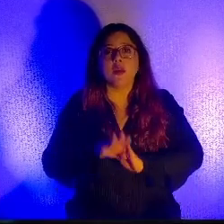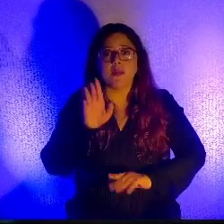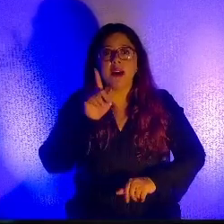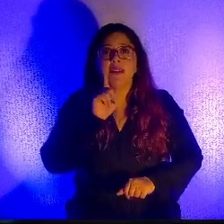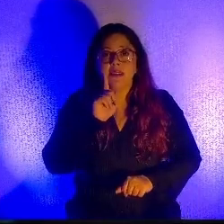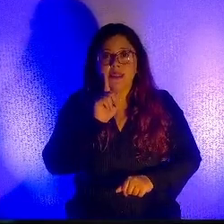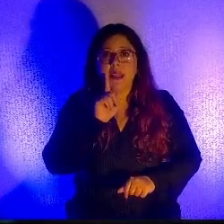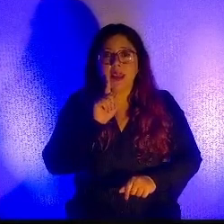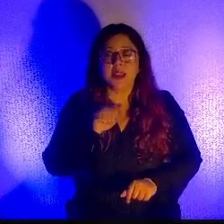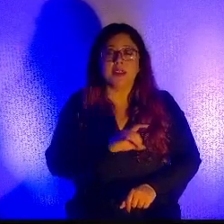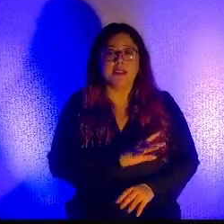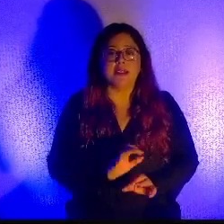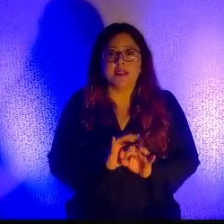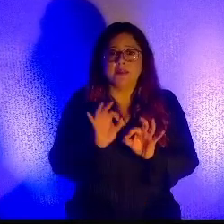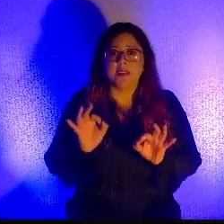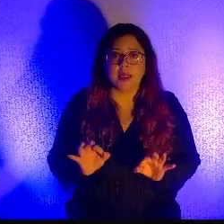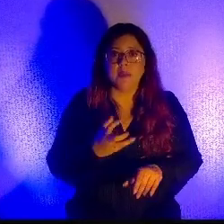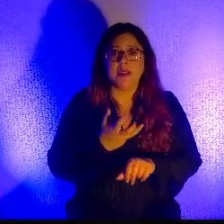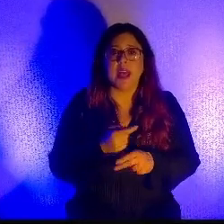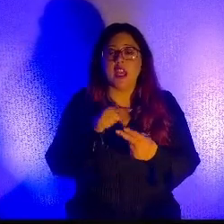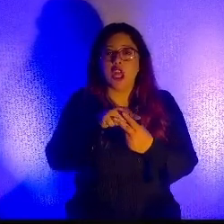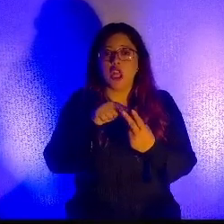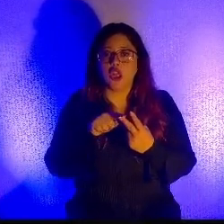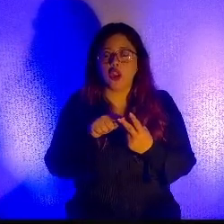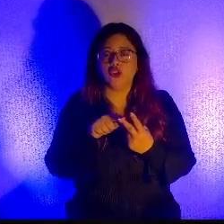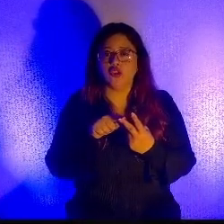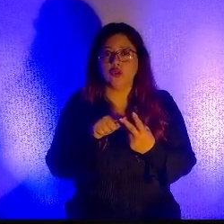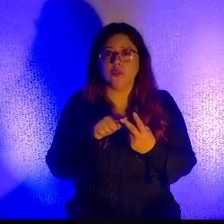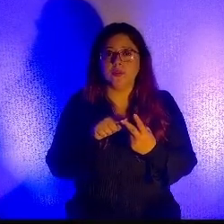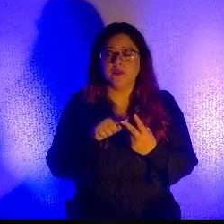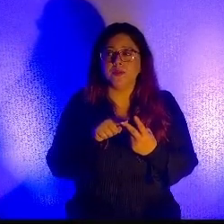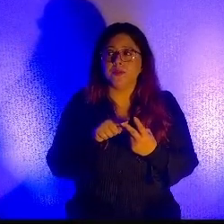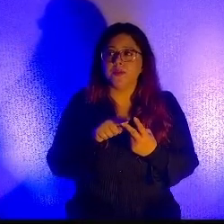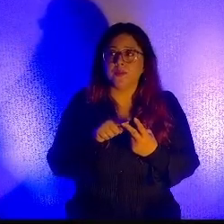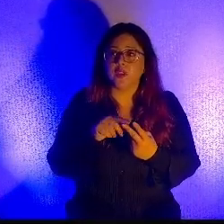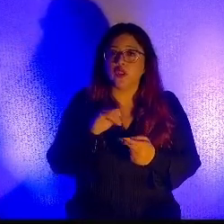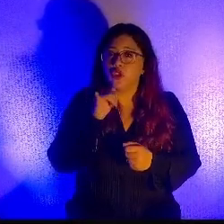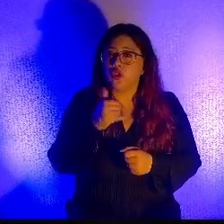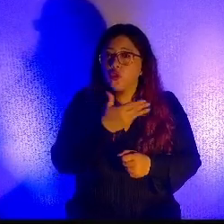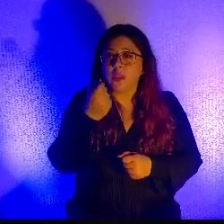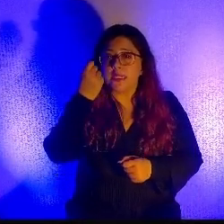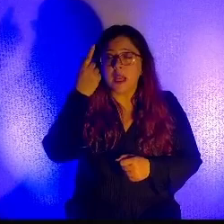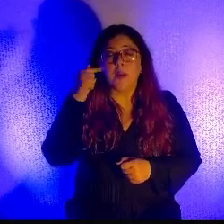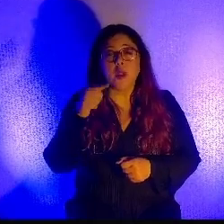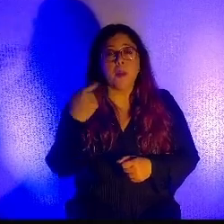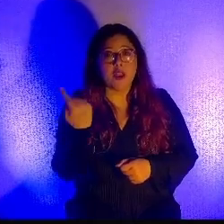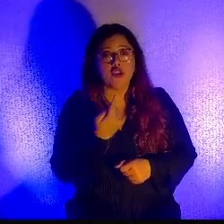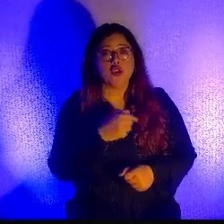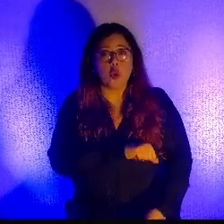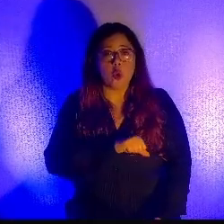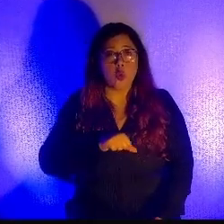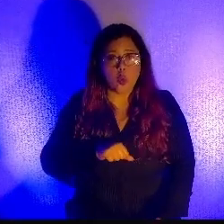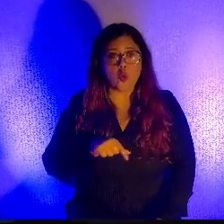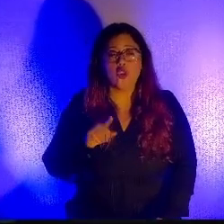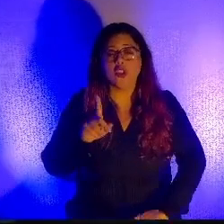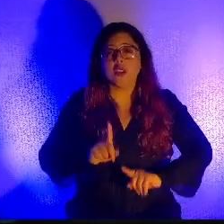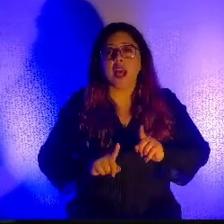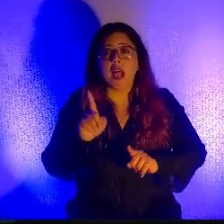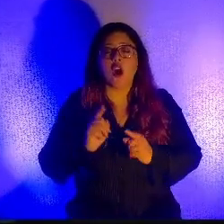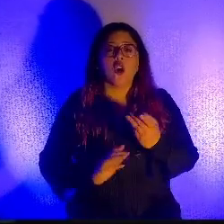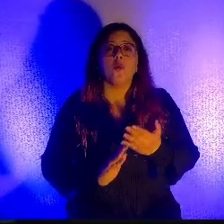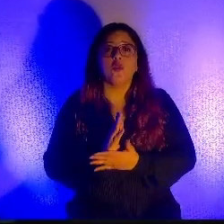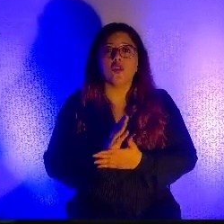nube en la región y en Chile específicamente tenemos dos regiones no sé si todos acá saben de eso pero a nosotros es un orgullo y no es algo que